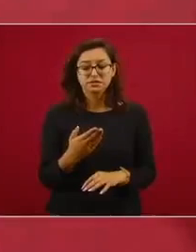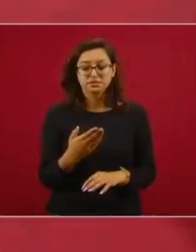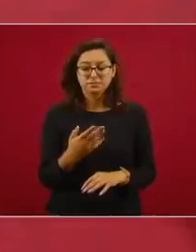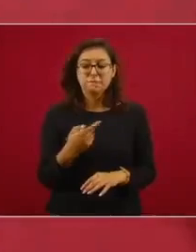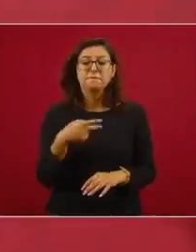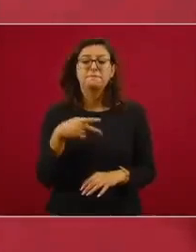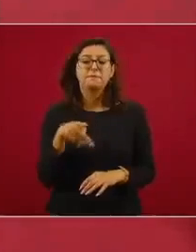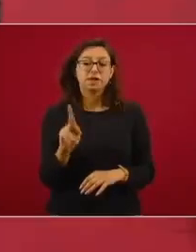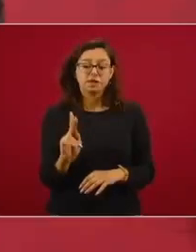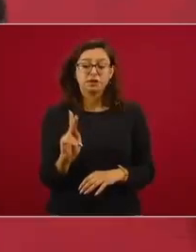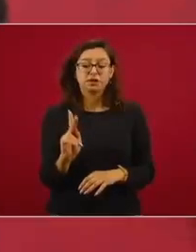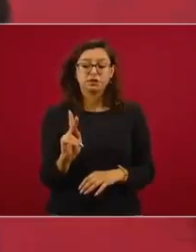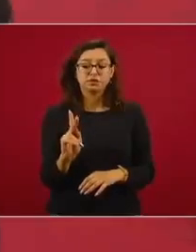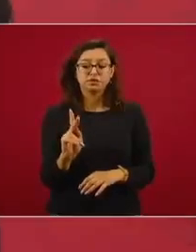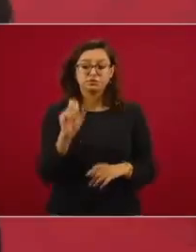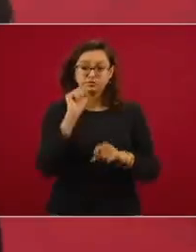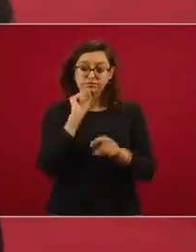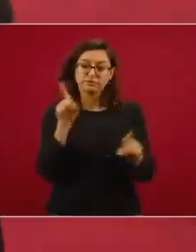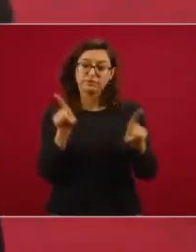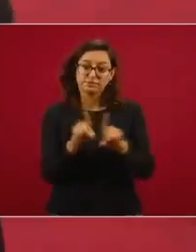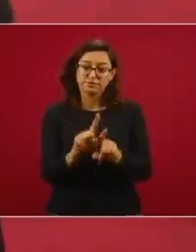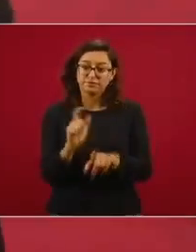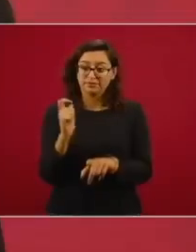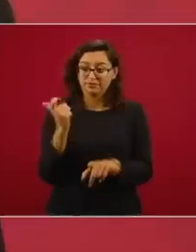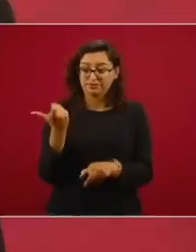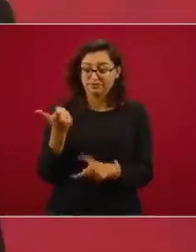se hace un ahorro